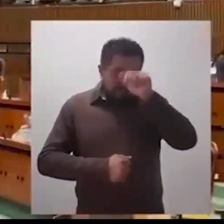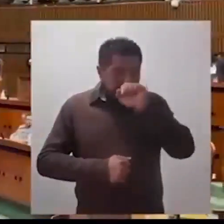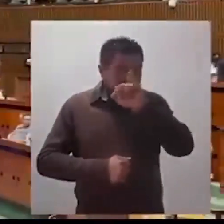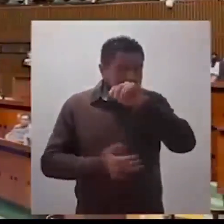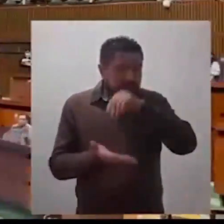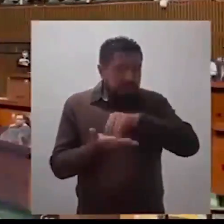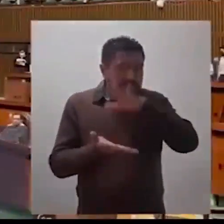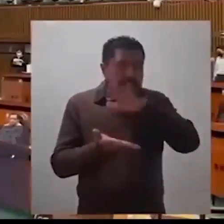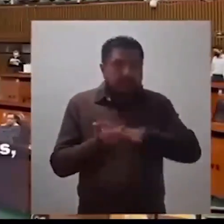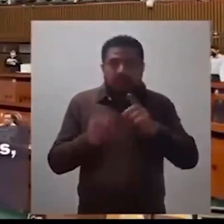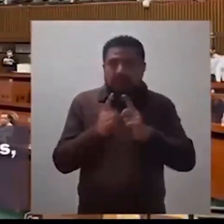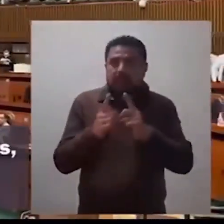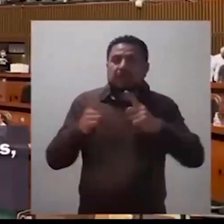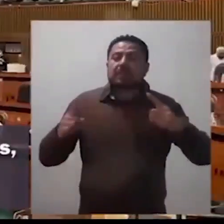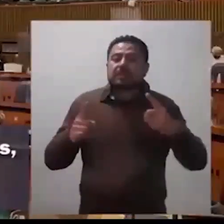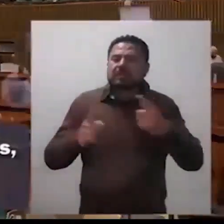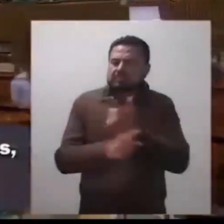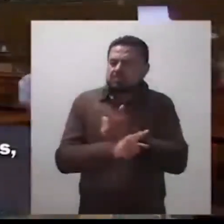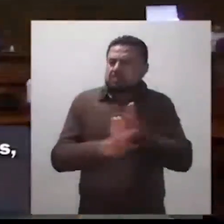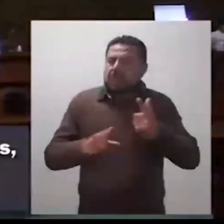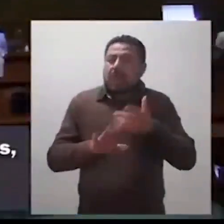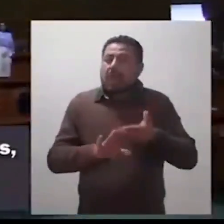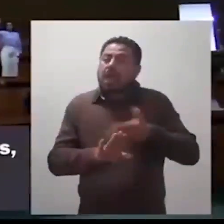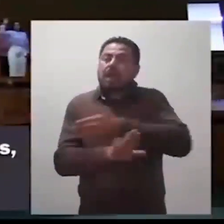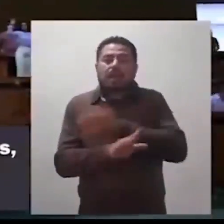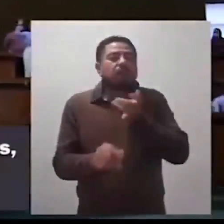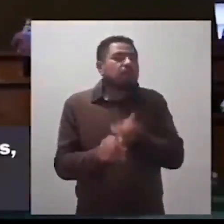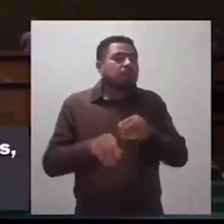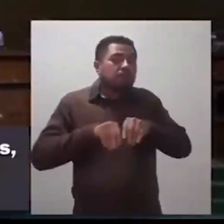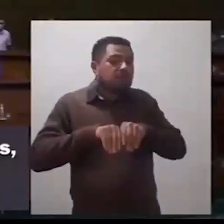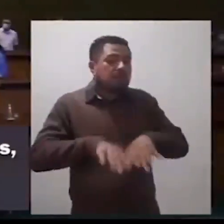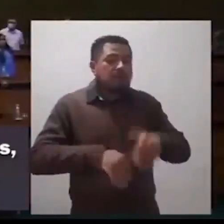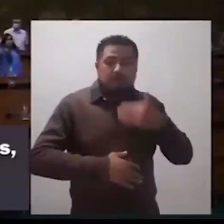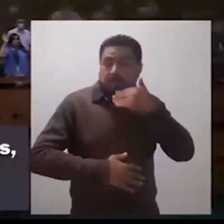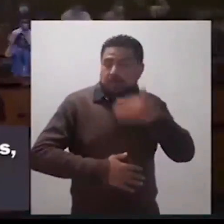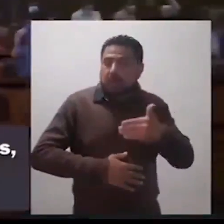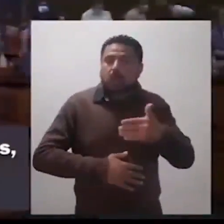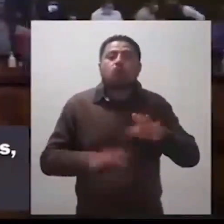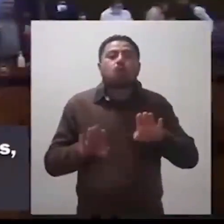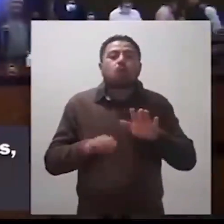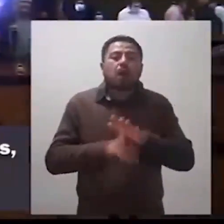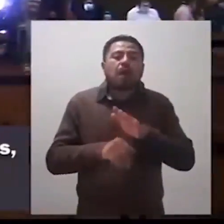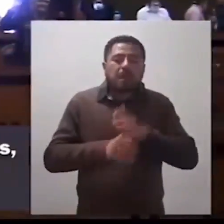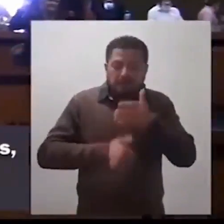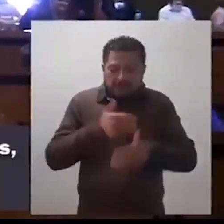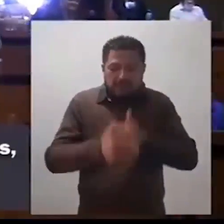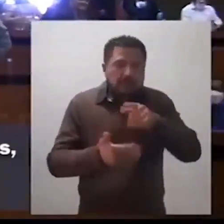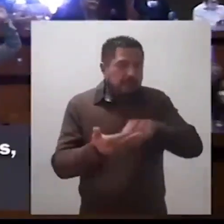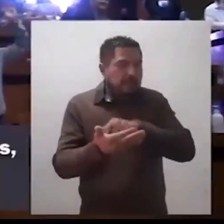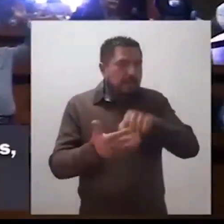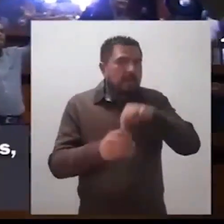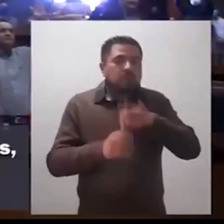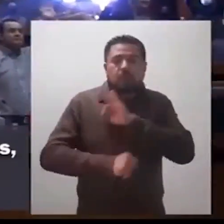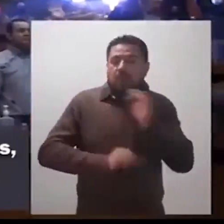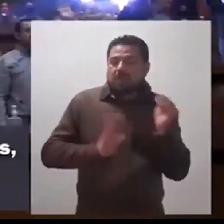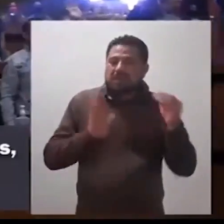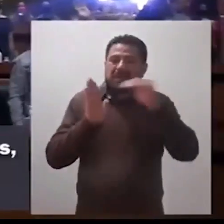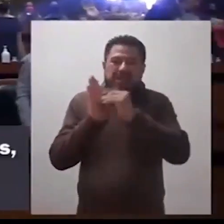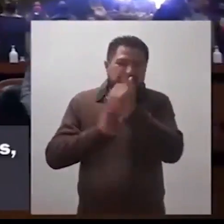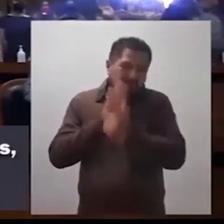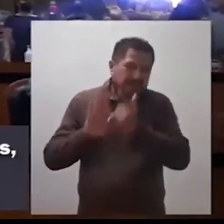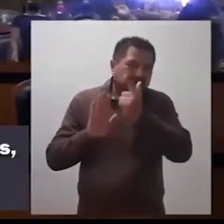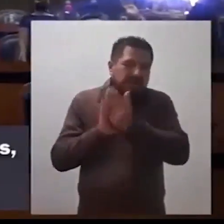los trabajos que se vienen realizando en la legislatura hay sinergia, ya que independientemente del color o de las siglas del